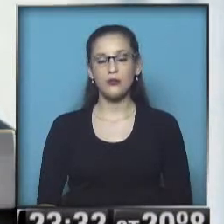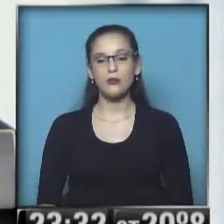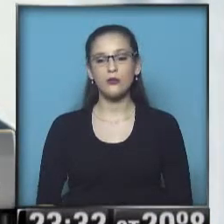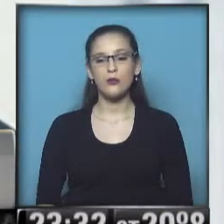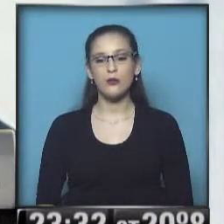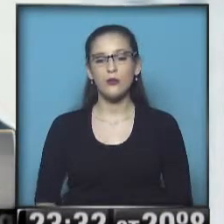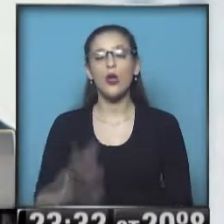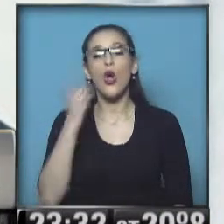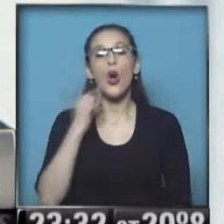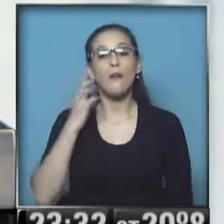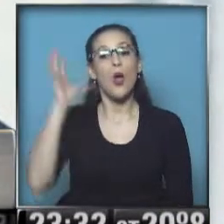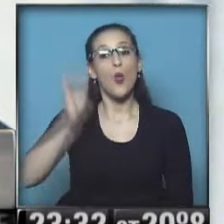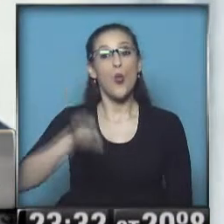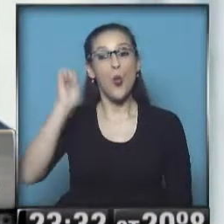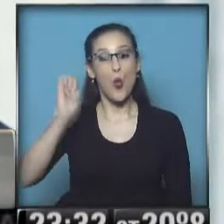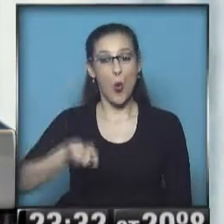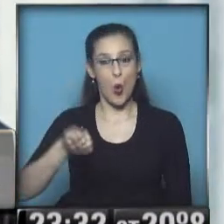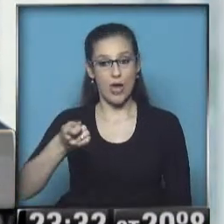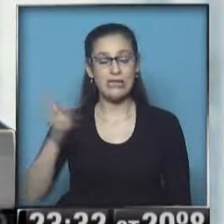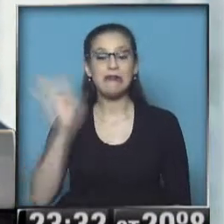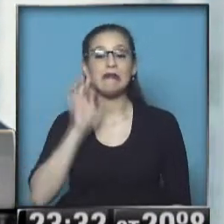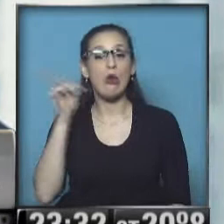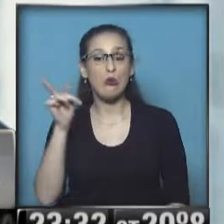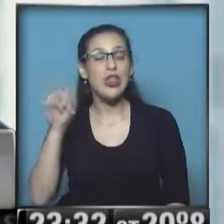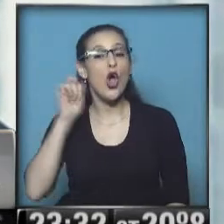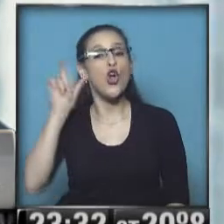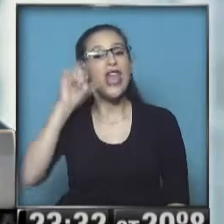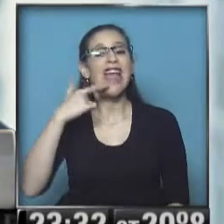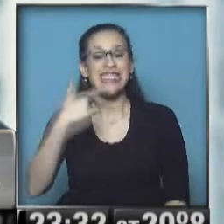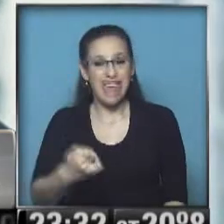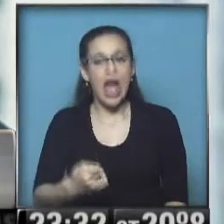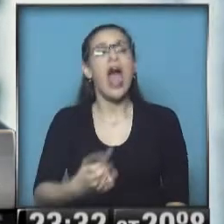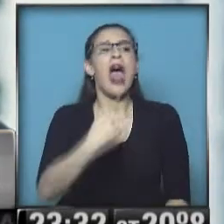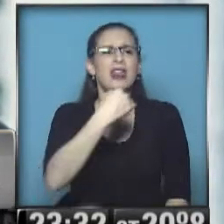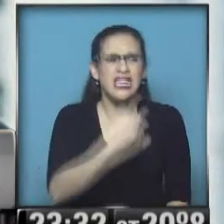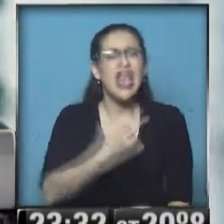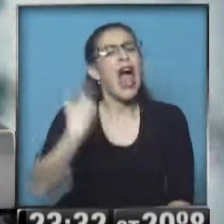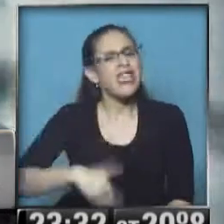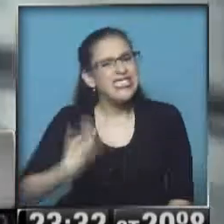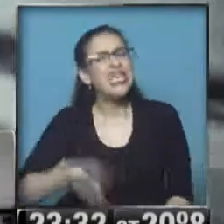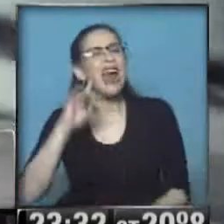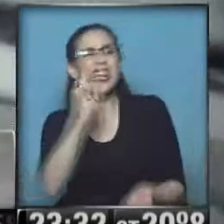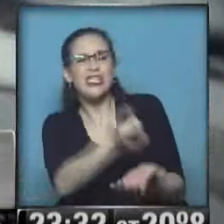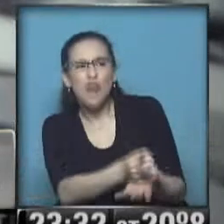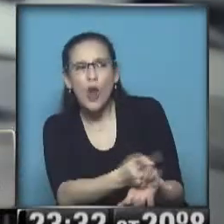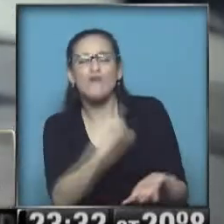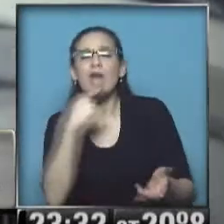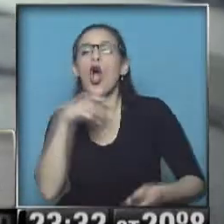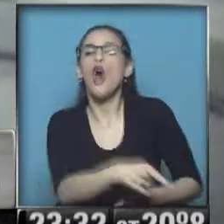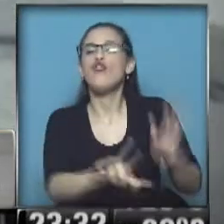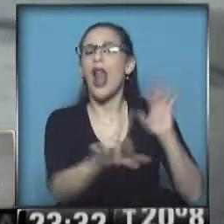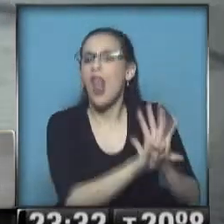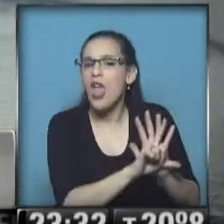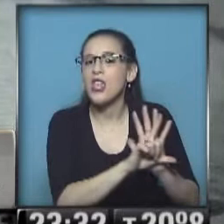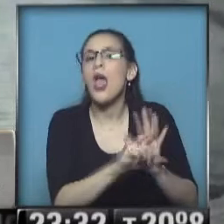Los dichos del juez estadounidense Thomas Griesa, que calificó de ilegal la decisión del gobierno argentino de enviar el proyecto de